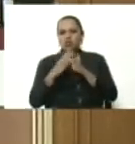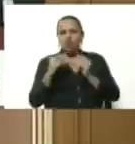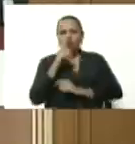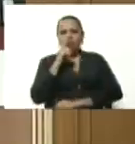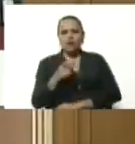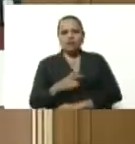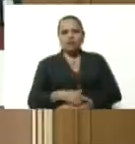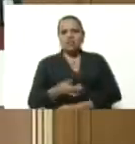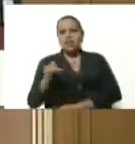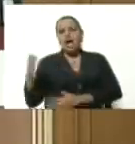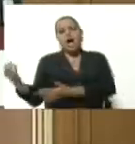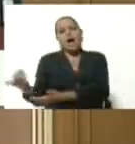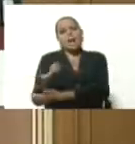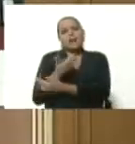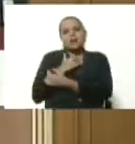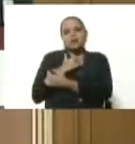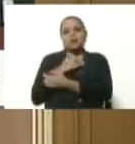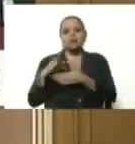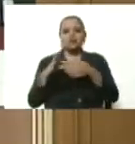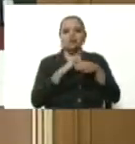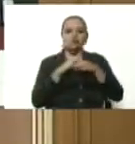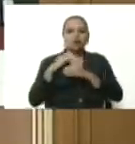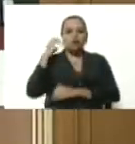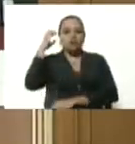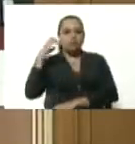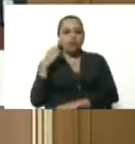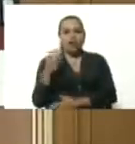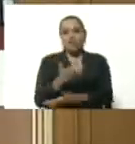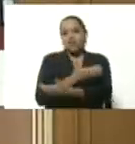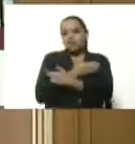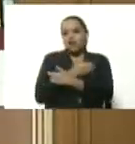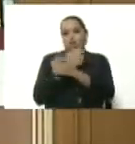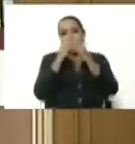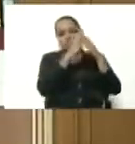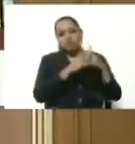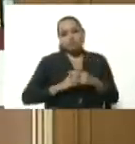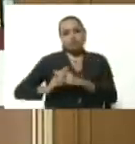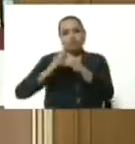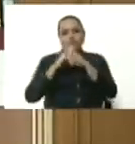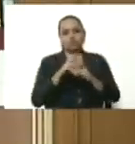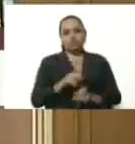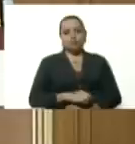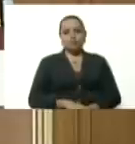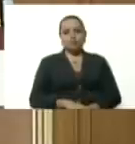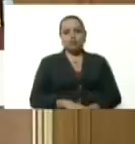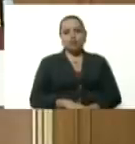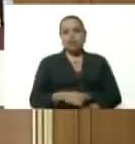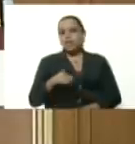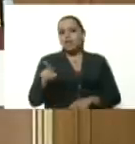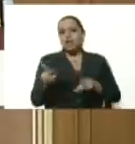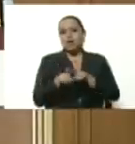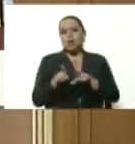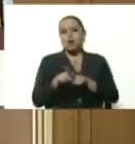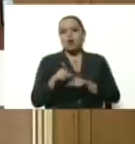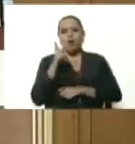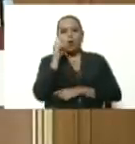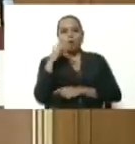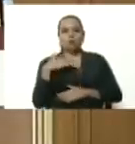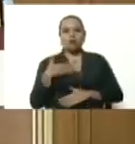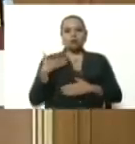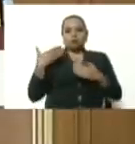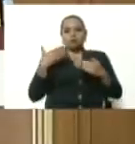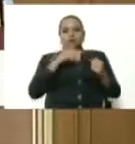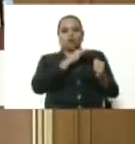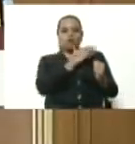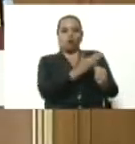es abrazado por la Unión Europea y es abrazado por el Imperio Norteamericano como si fuera un héroe. Y resulta que ese